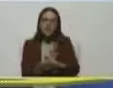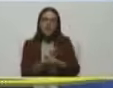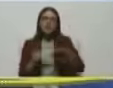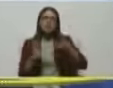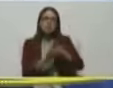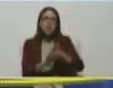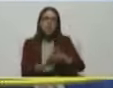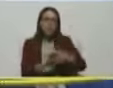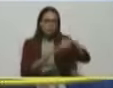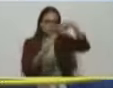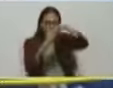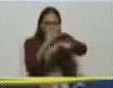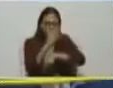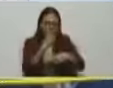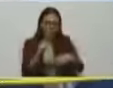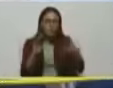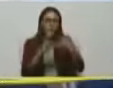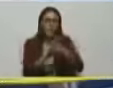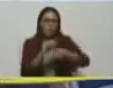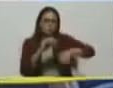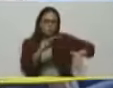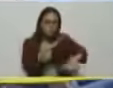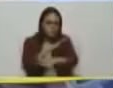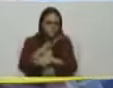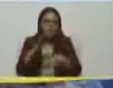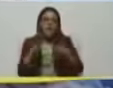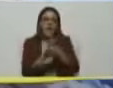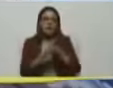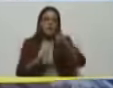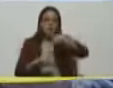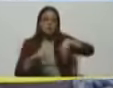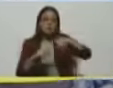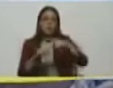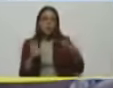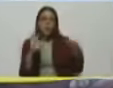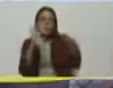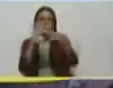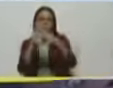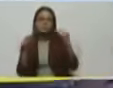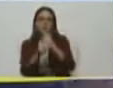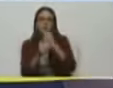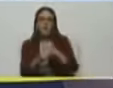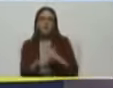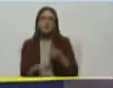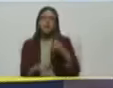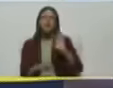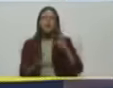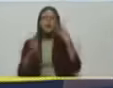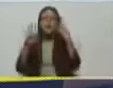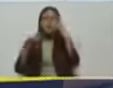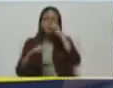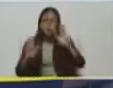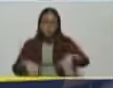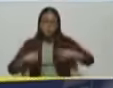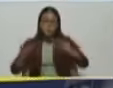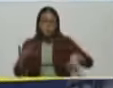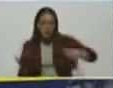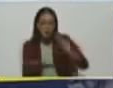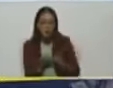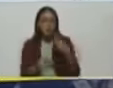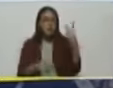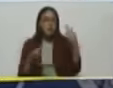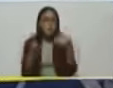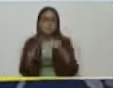yacimientos unificados entre frontera de ambos países. 9 años después, 2015, usted volvió a